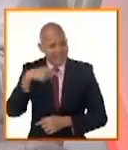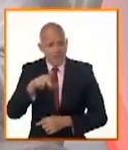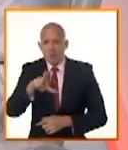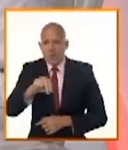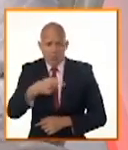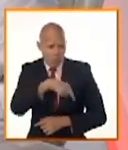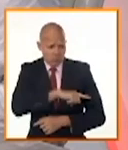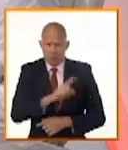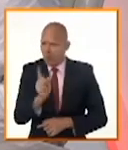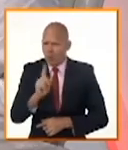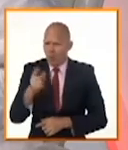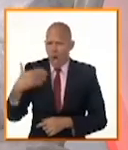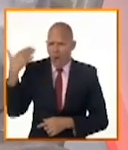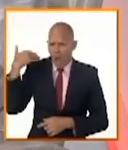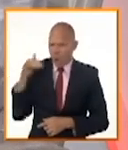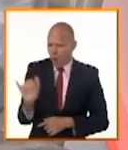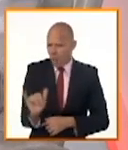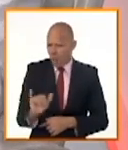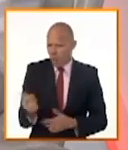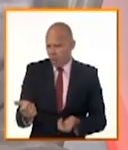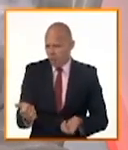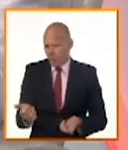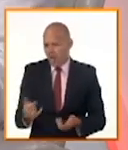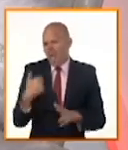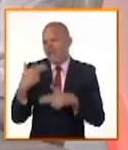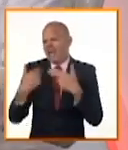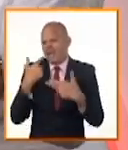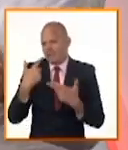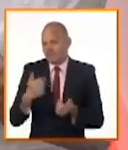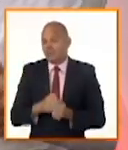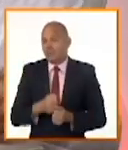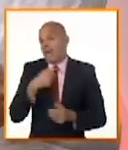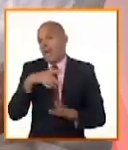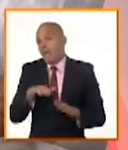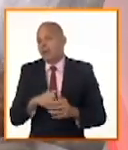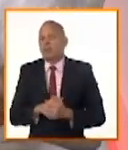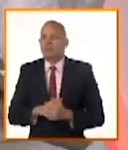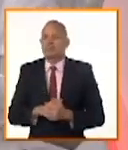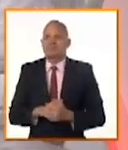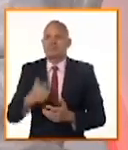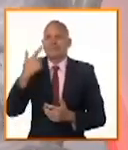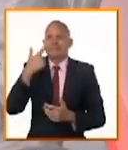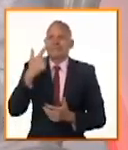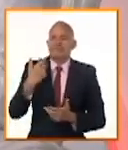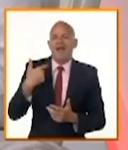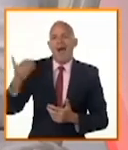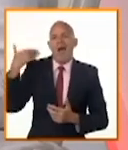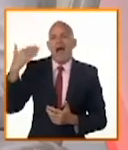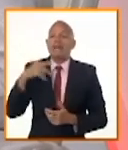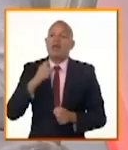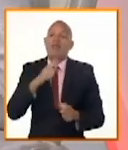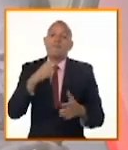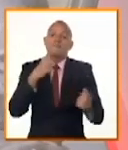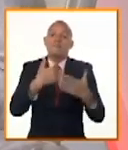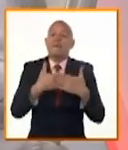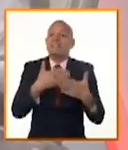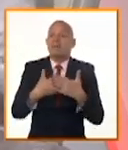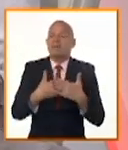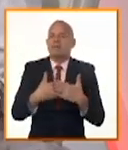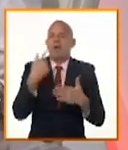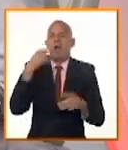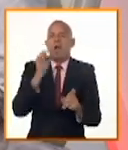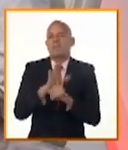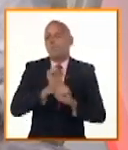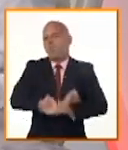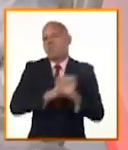se puede poner de acuerdo con los clientes y de ustedes clientes Ustedes tres vienen de ocho a nueve y el resto viene de diez a doce para